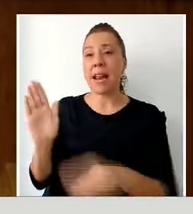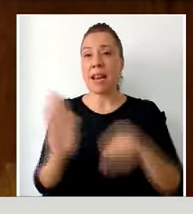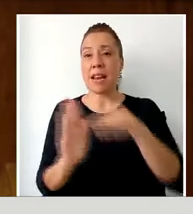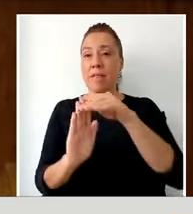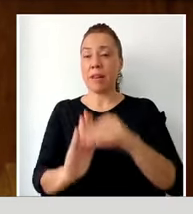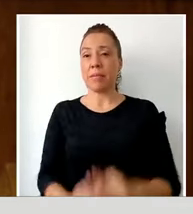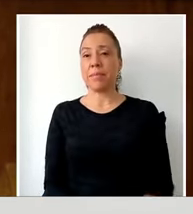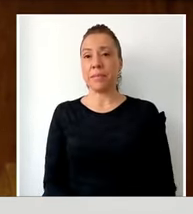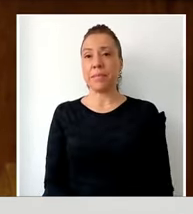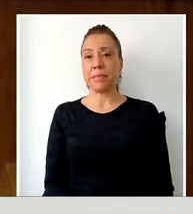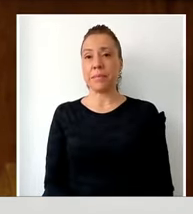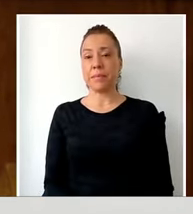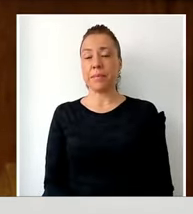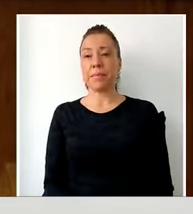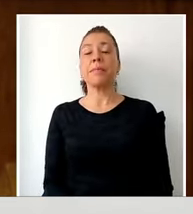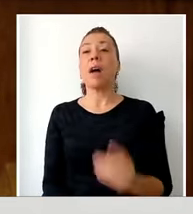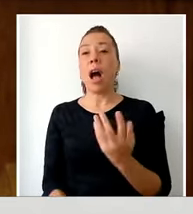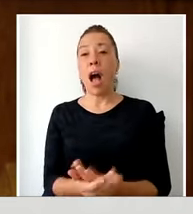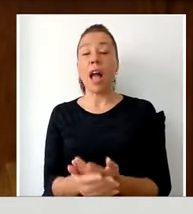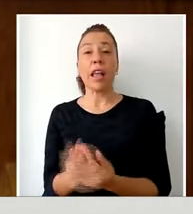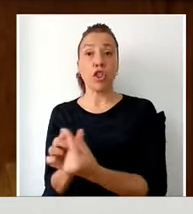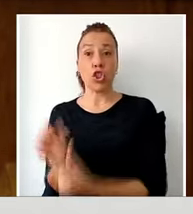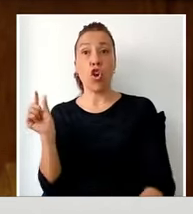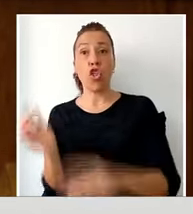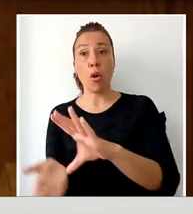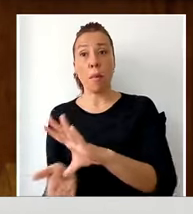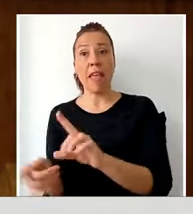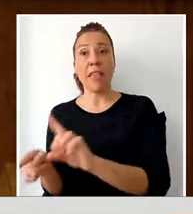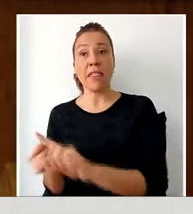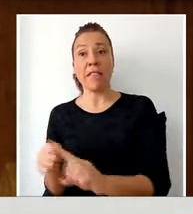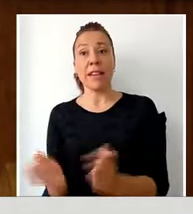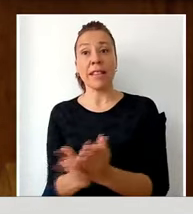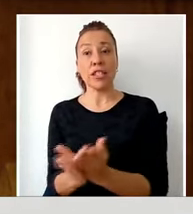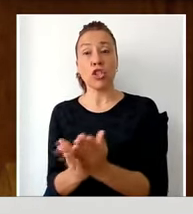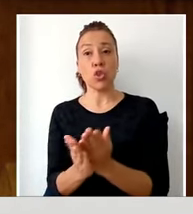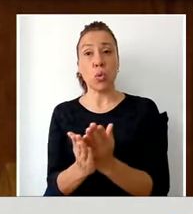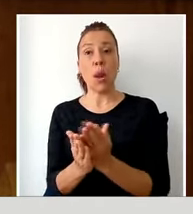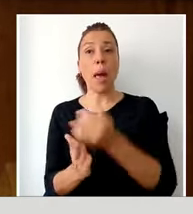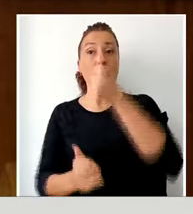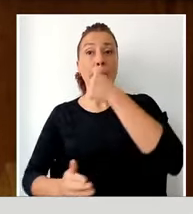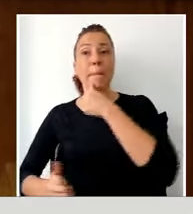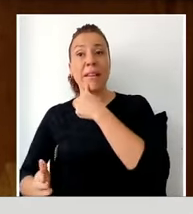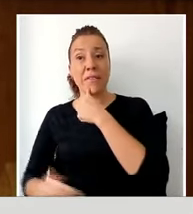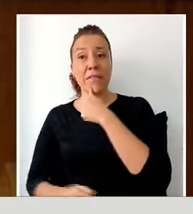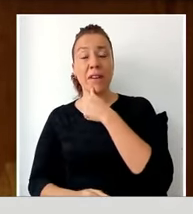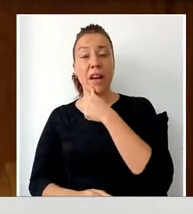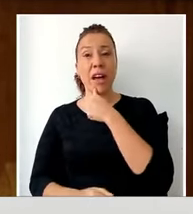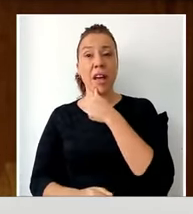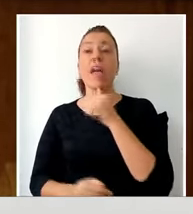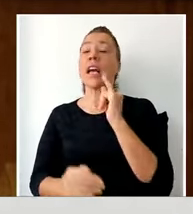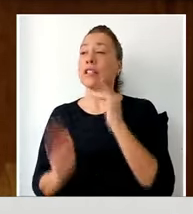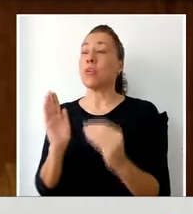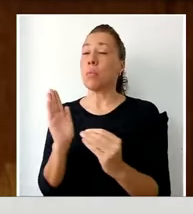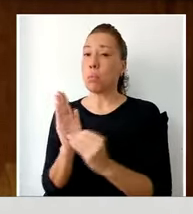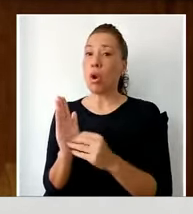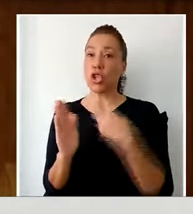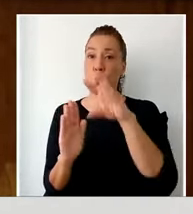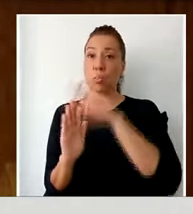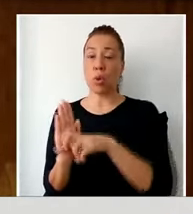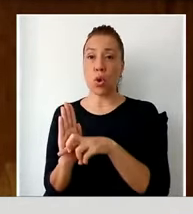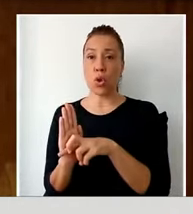Aunque existen a lo largo del país establecimientos educacionales privados que incorporan en sus proyectos